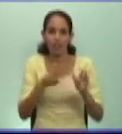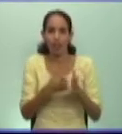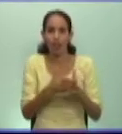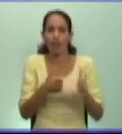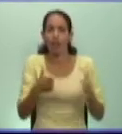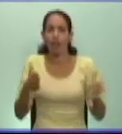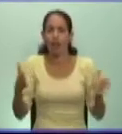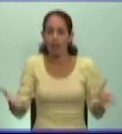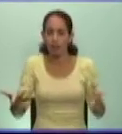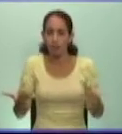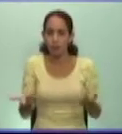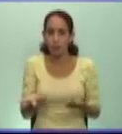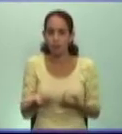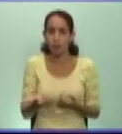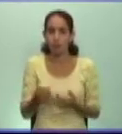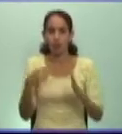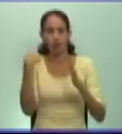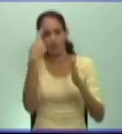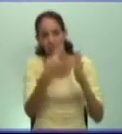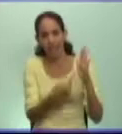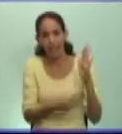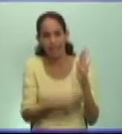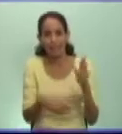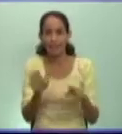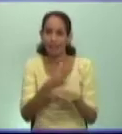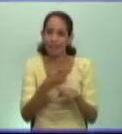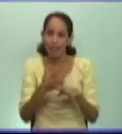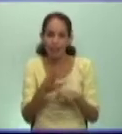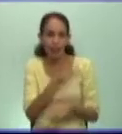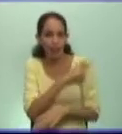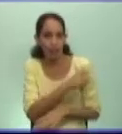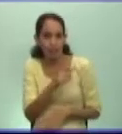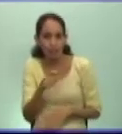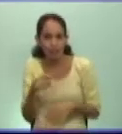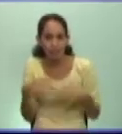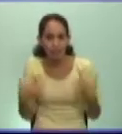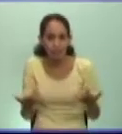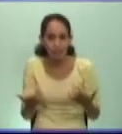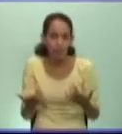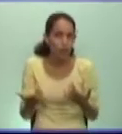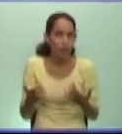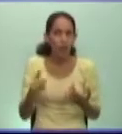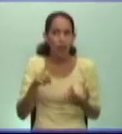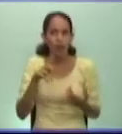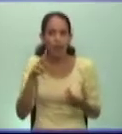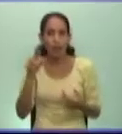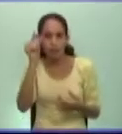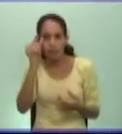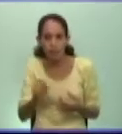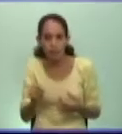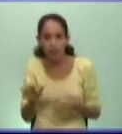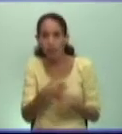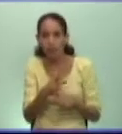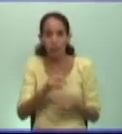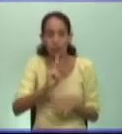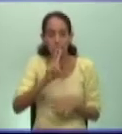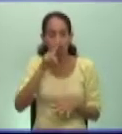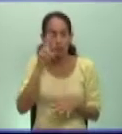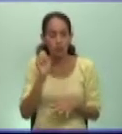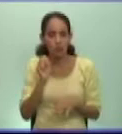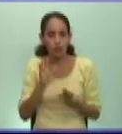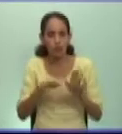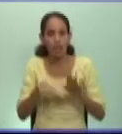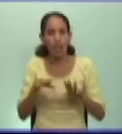tantas particularidades, tantos hechos, tantas personalidades, a veces tenemos todo el contenido y no sabemos cómo agrupar a las